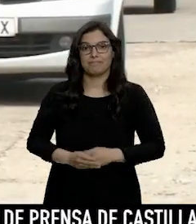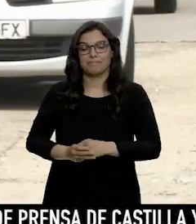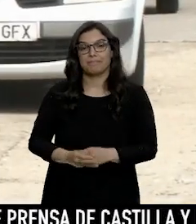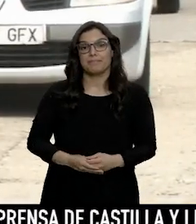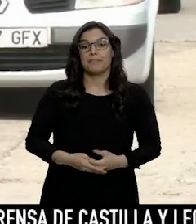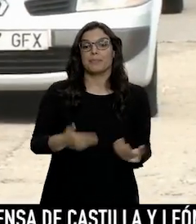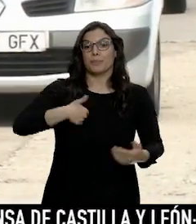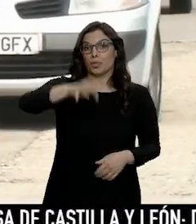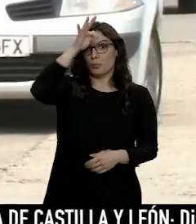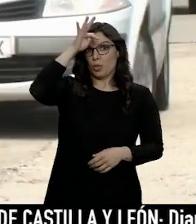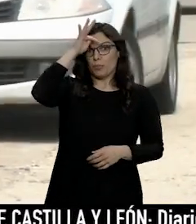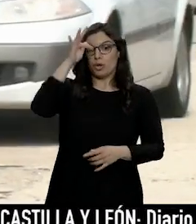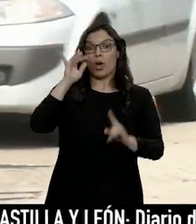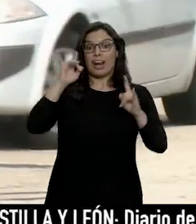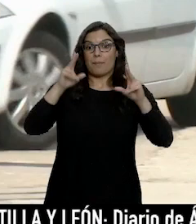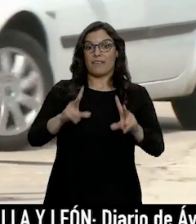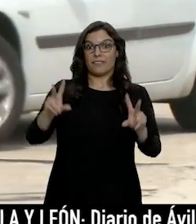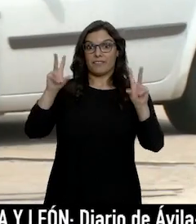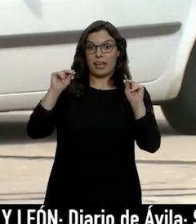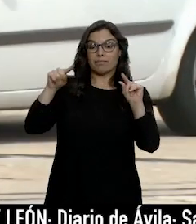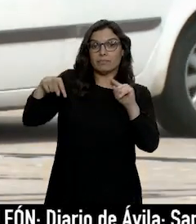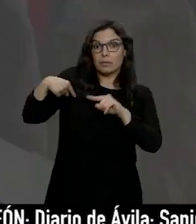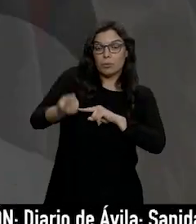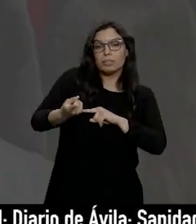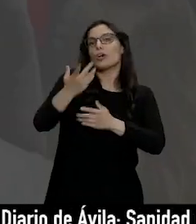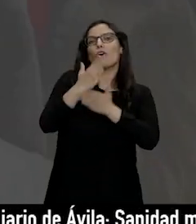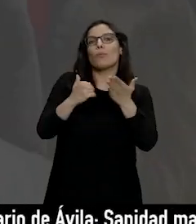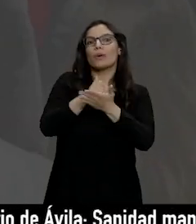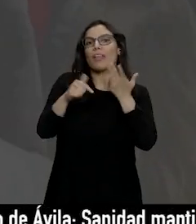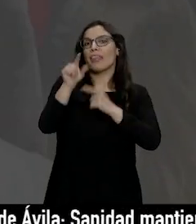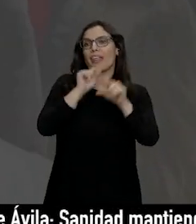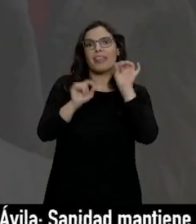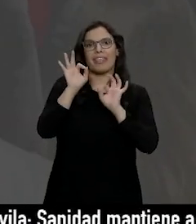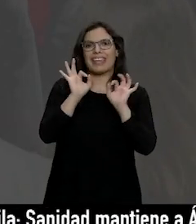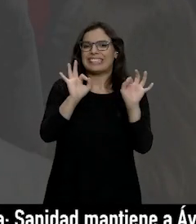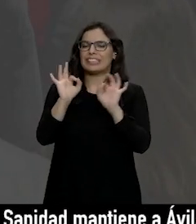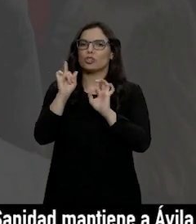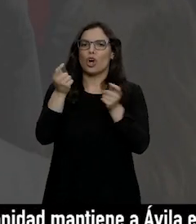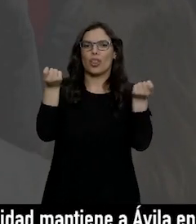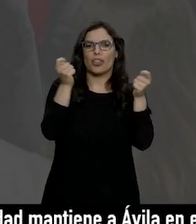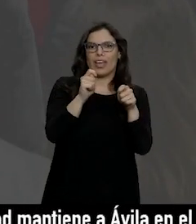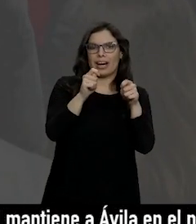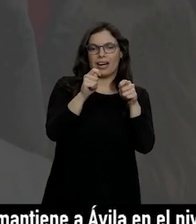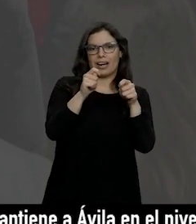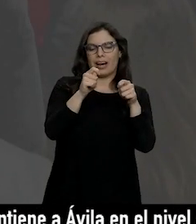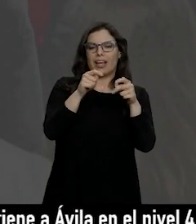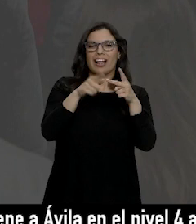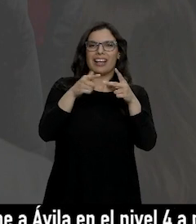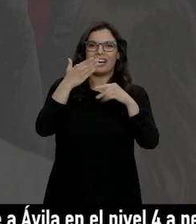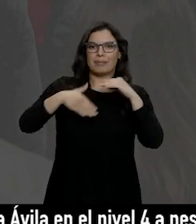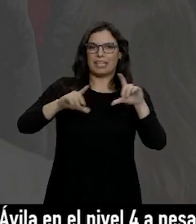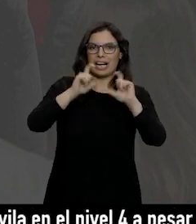Cuando el domingo se cierre el paraguas del estado de alarma, las comunidades solo podrán decidir sobre cierres perimetrales, límites en